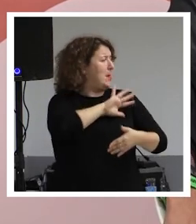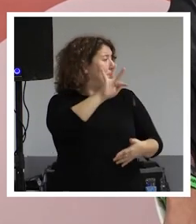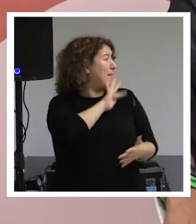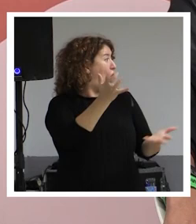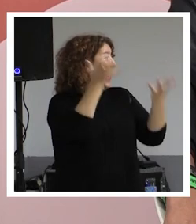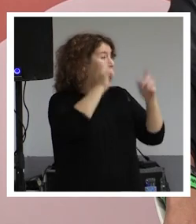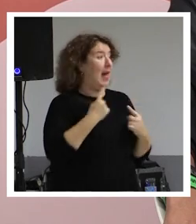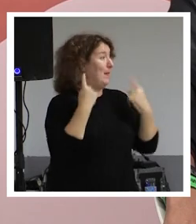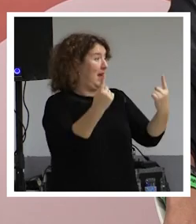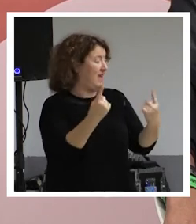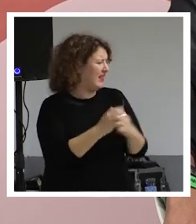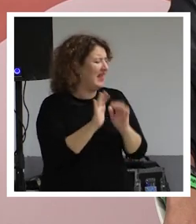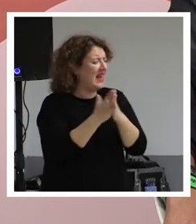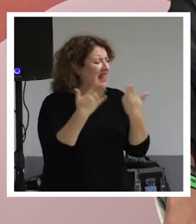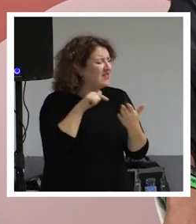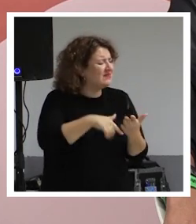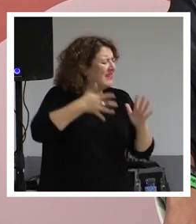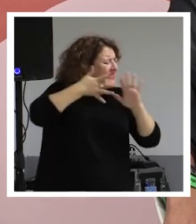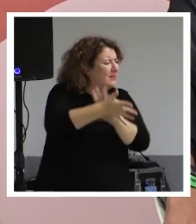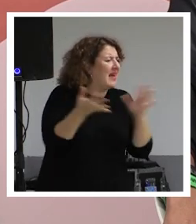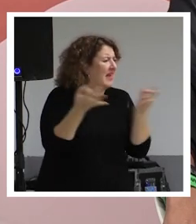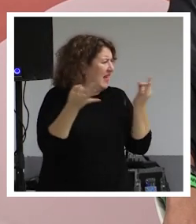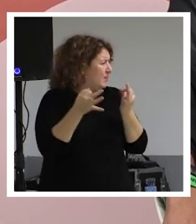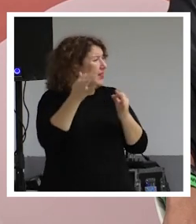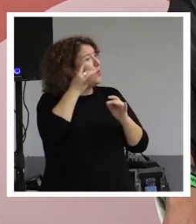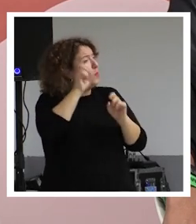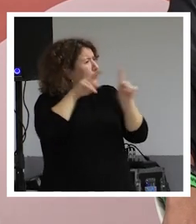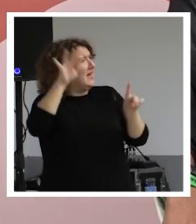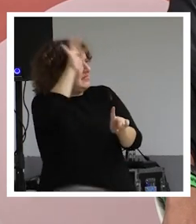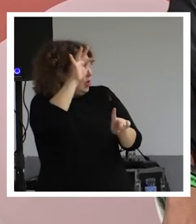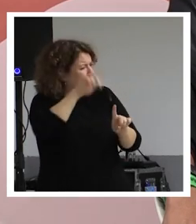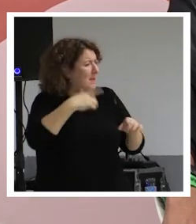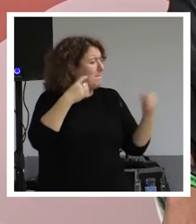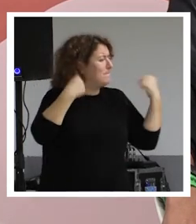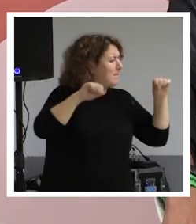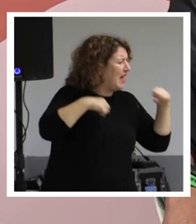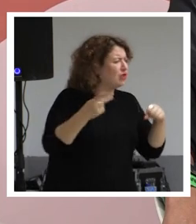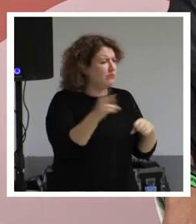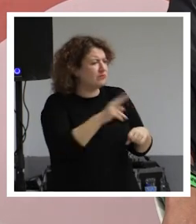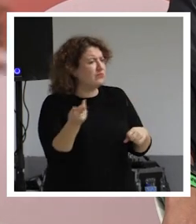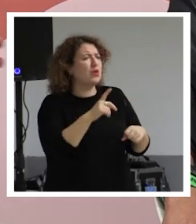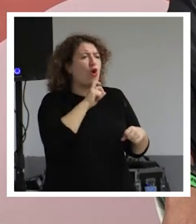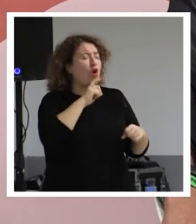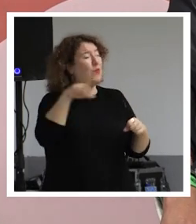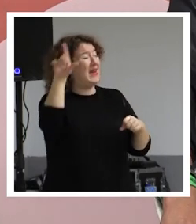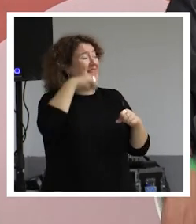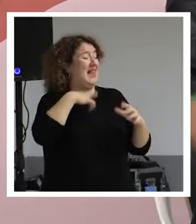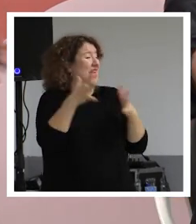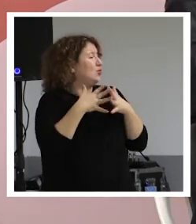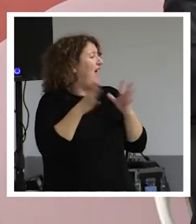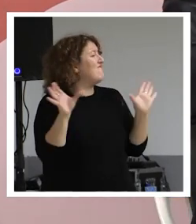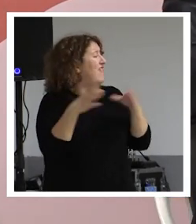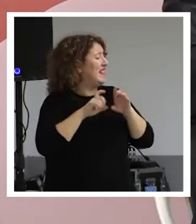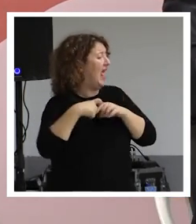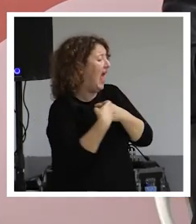política alcides asociation ese libro Es la primera vez que que investigadores latinoamericanos ganaban